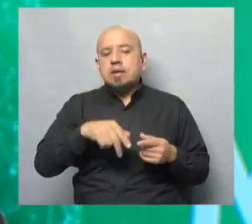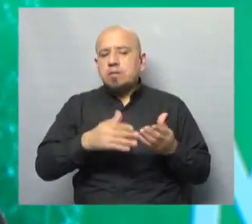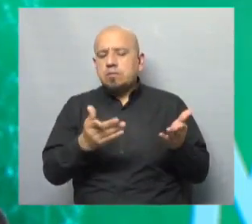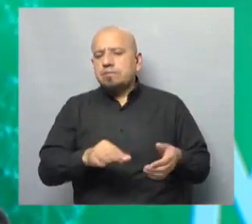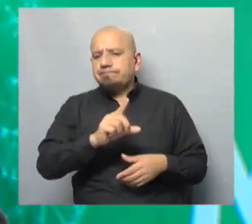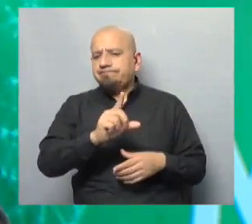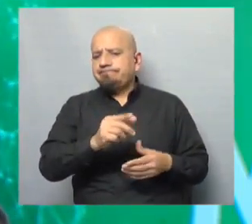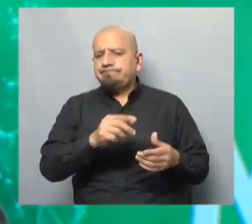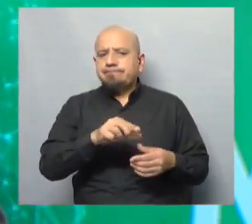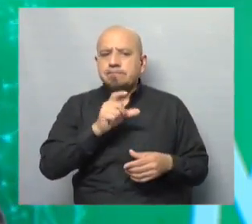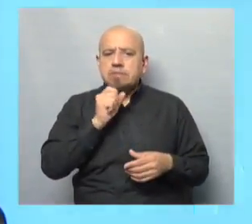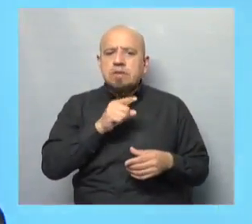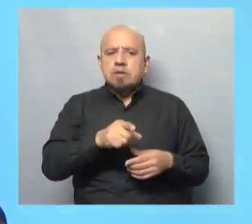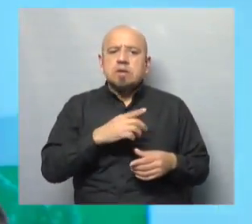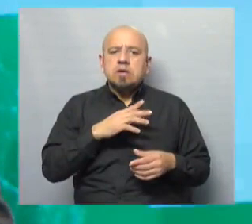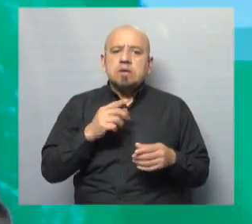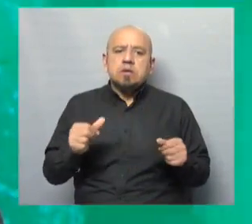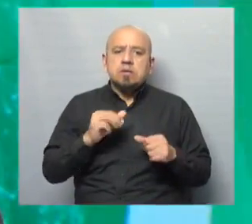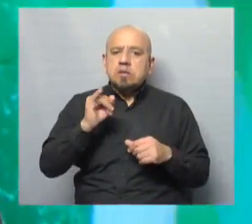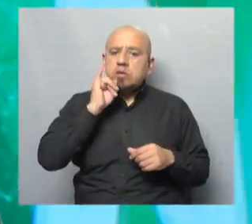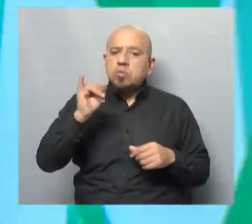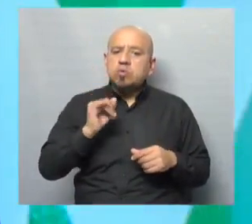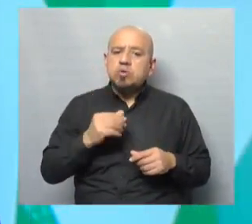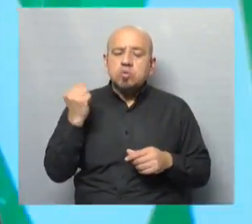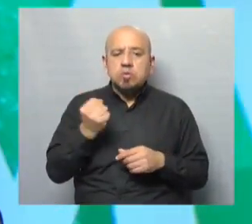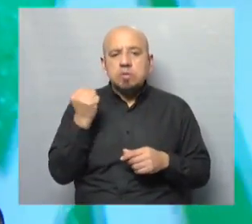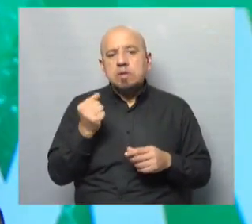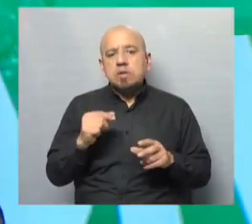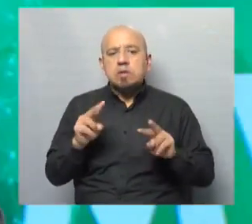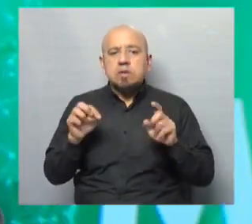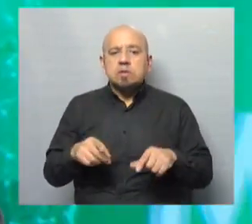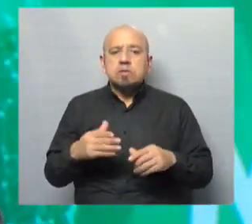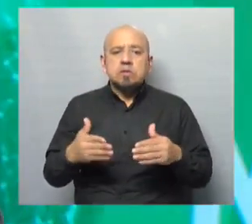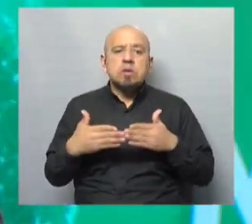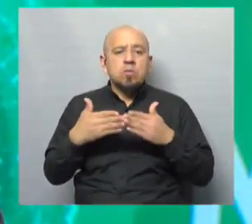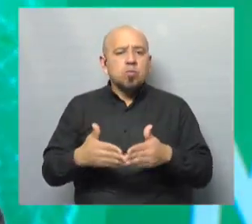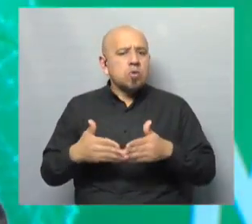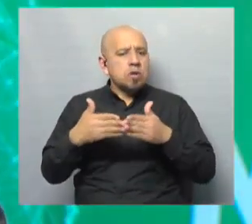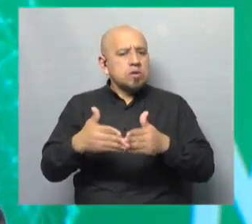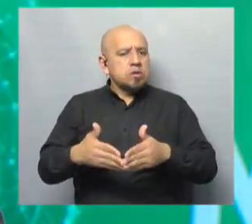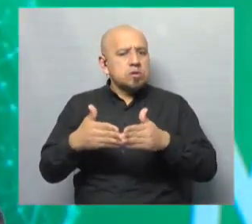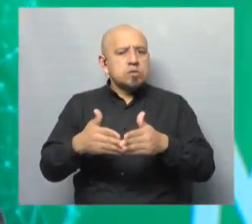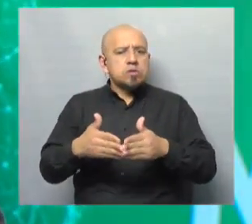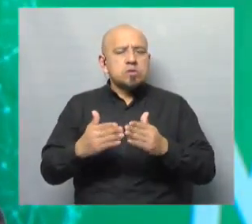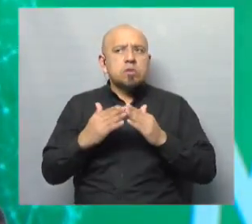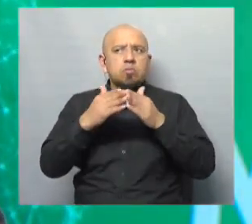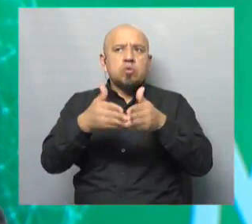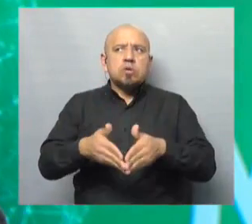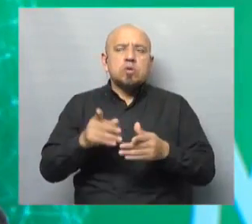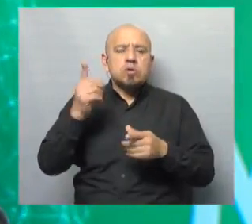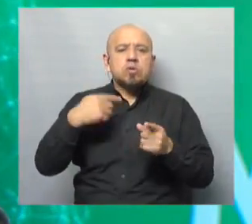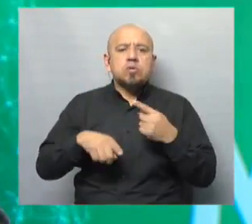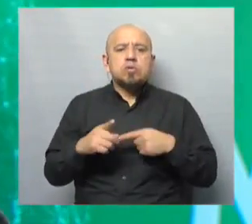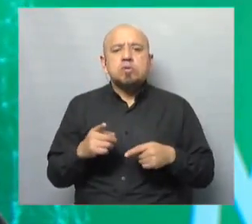realidad ha sido muy activo en las denuncias fundamentalmente en la cuestión del puerto y en otros temas y